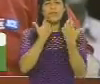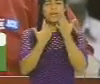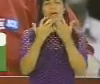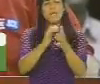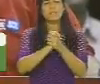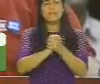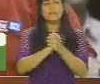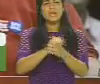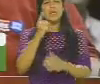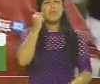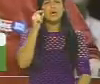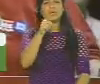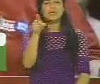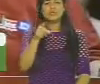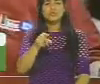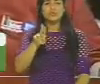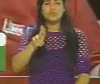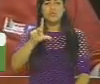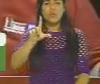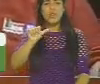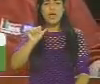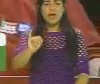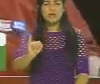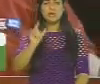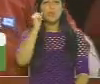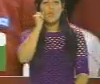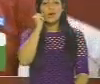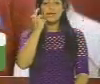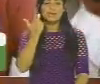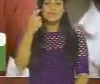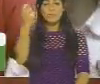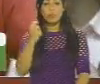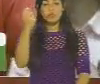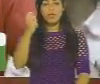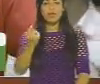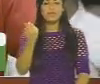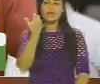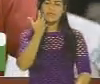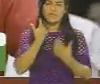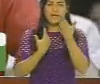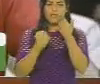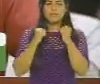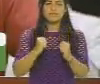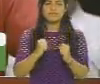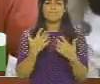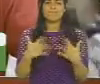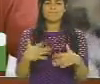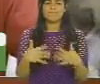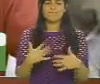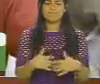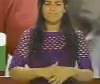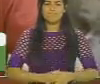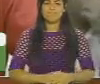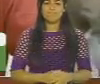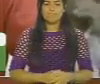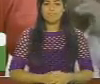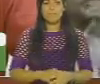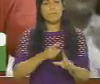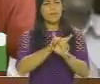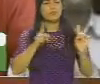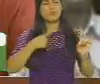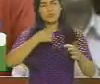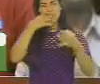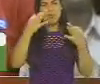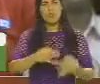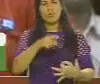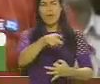luchadora, Zulay, nuestra diputada Zulay Betancourt, quien se encuentra bastante enfermita, pero estoy